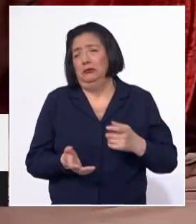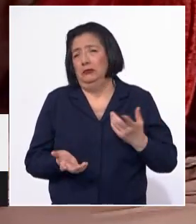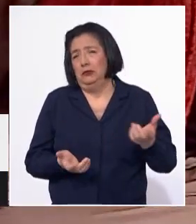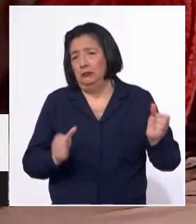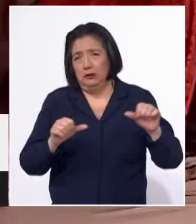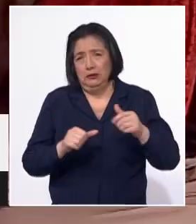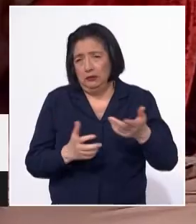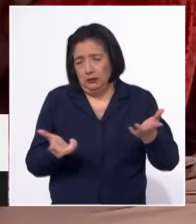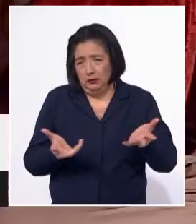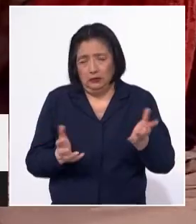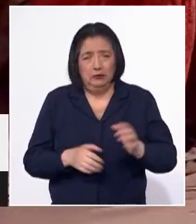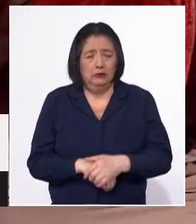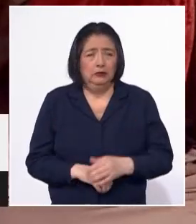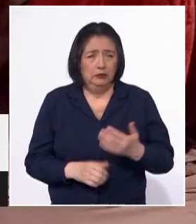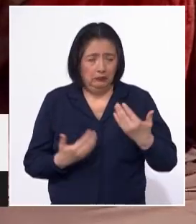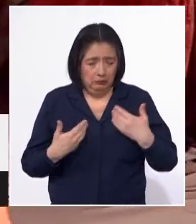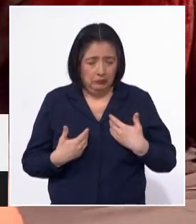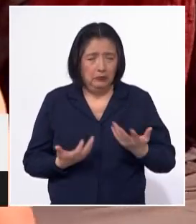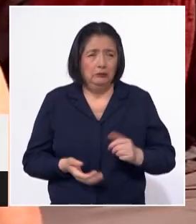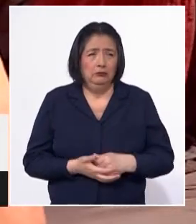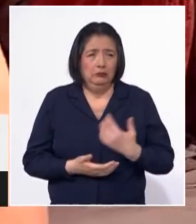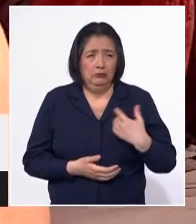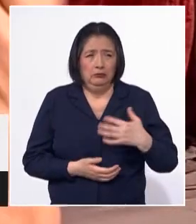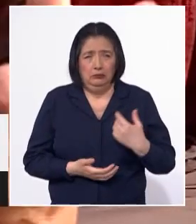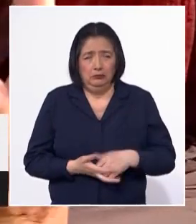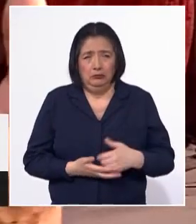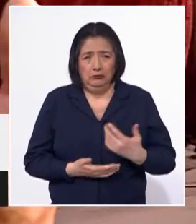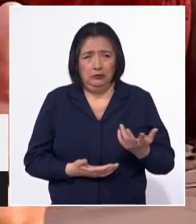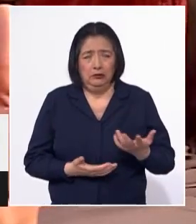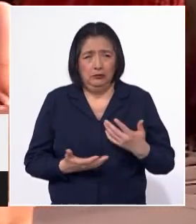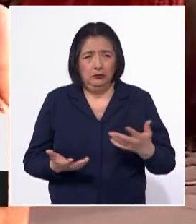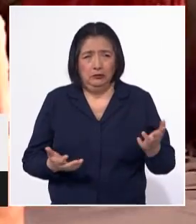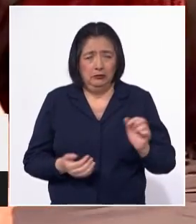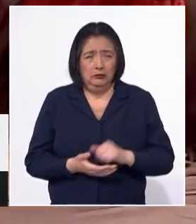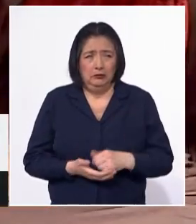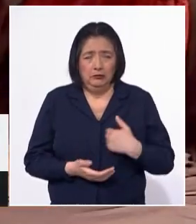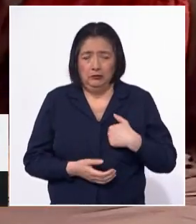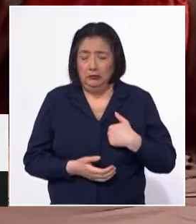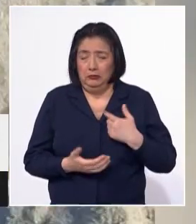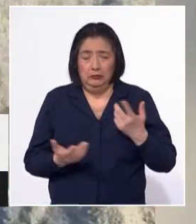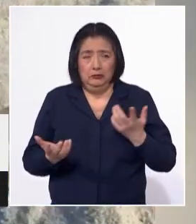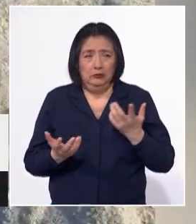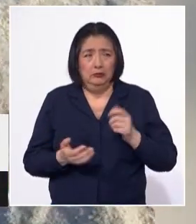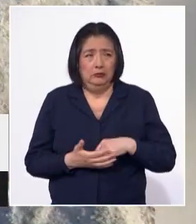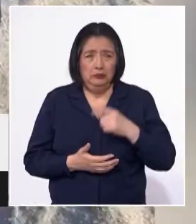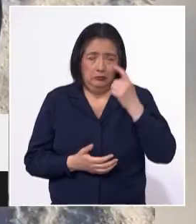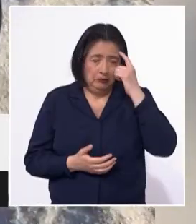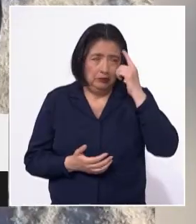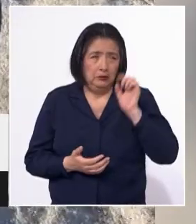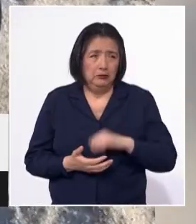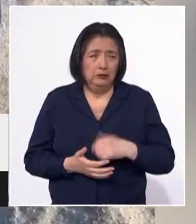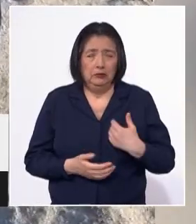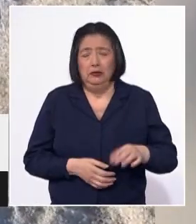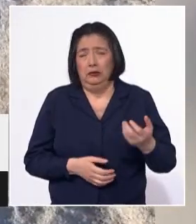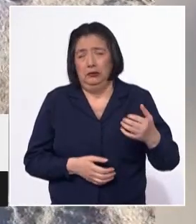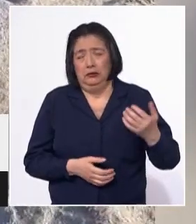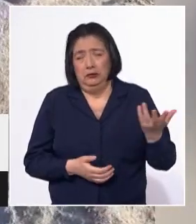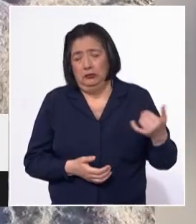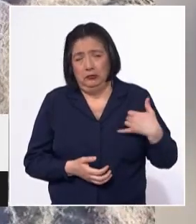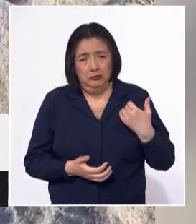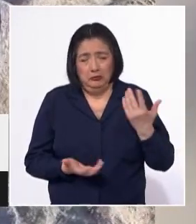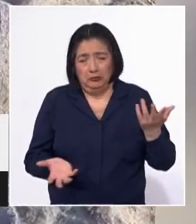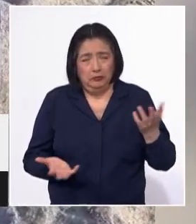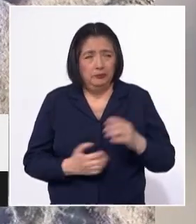mala jugada. Y a mí me ha envuelto en cosas que, yo francamente no pensaba que era un muchacho así, le